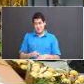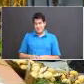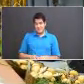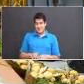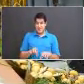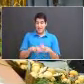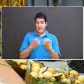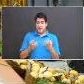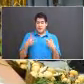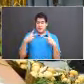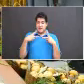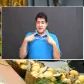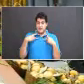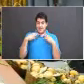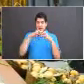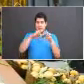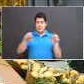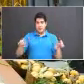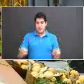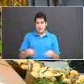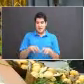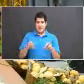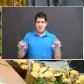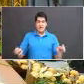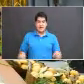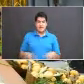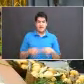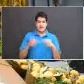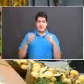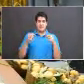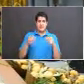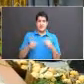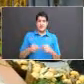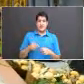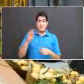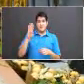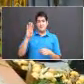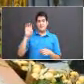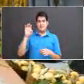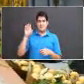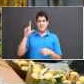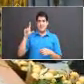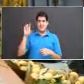Entonces, hay potestades belemitas. Diga conmigo, potestades belemitas.